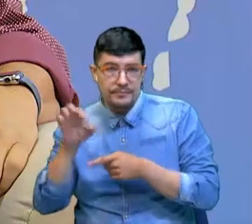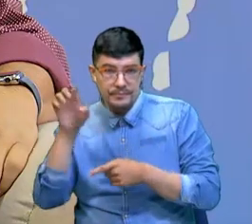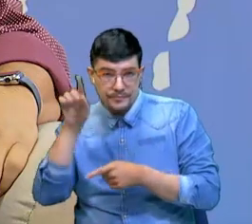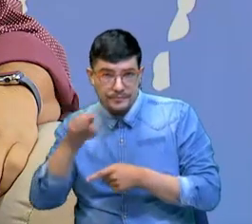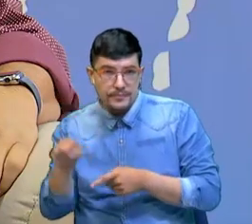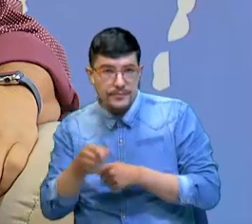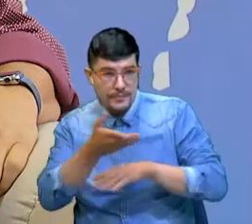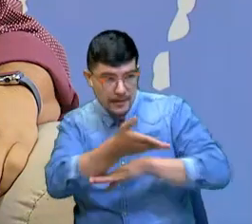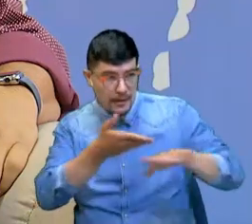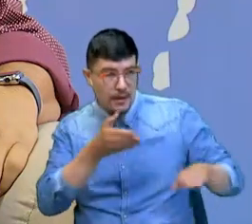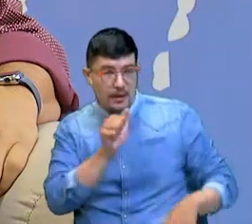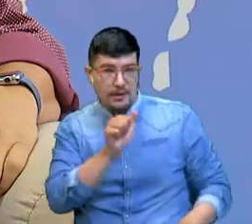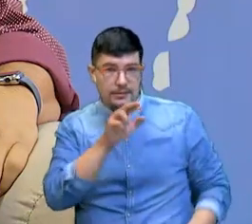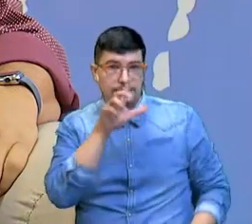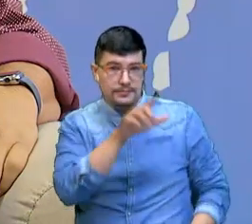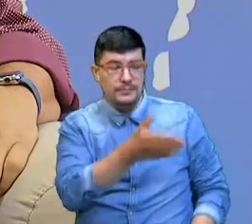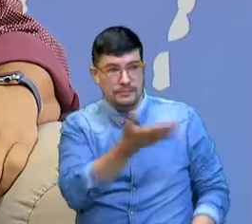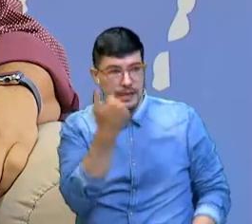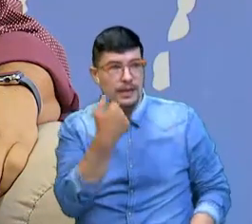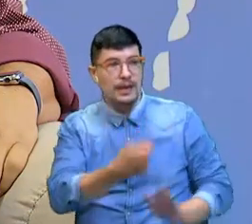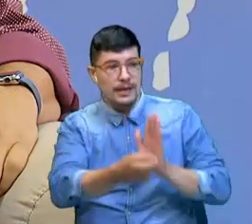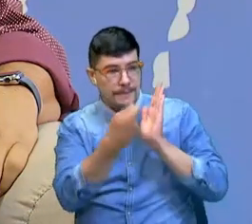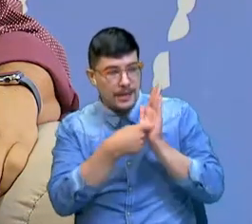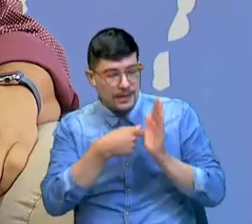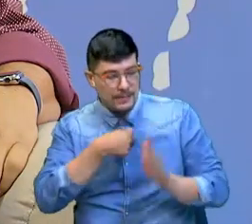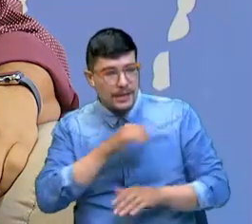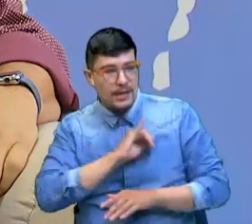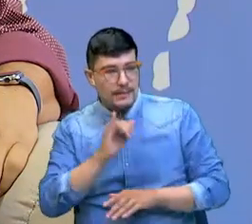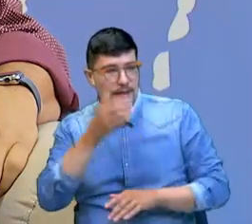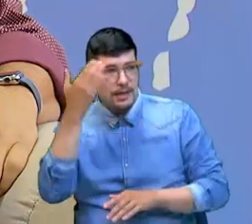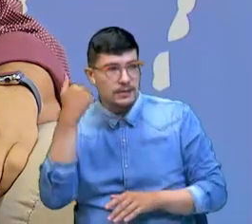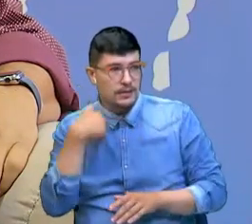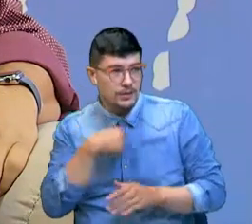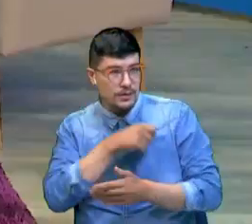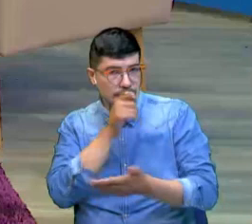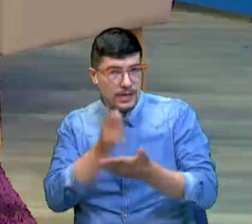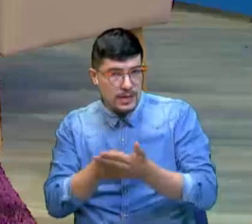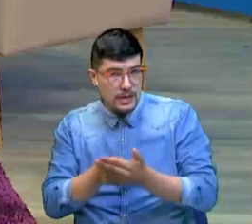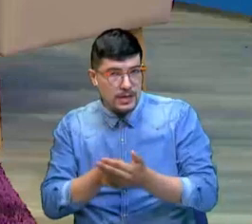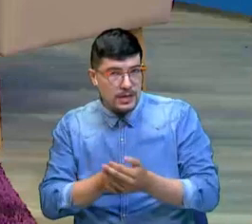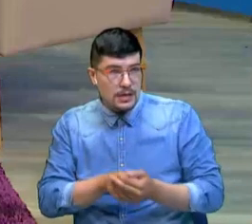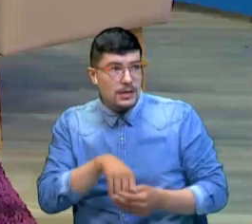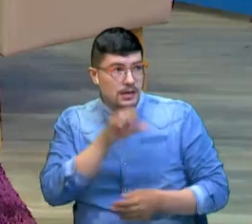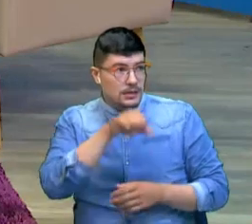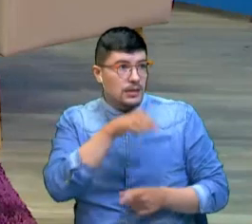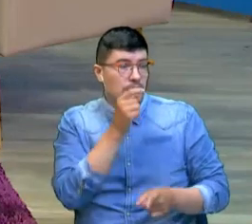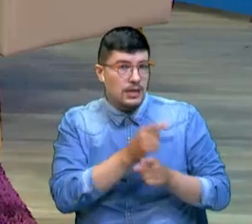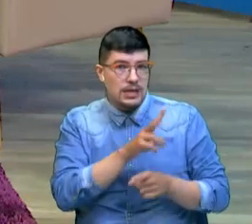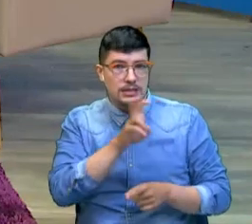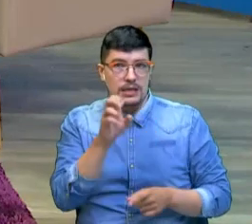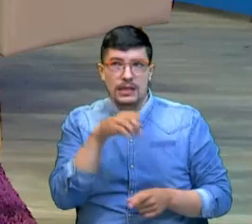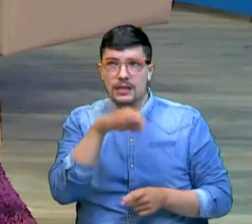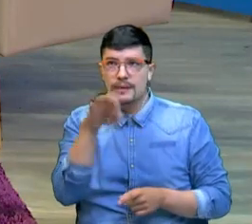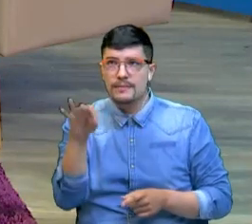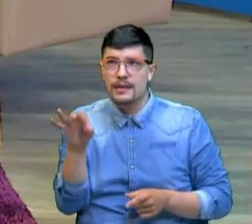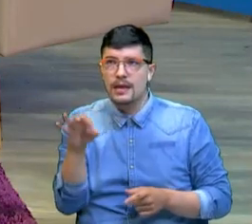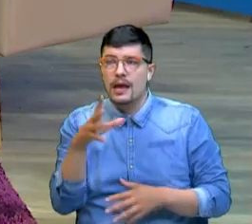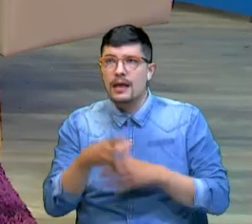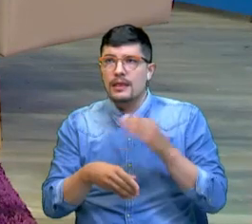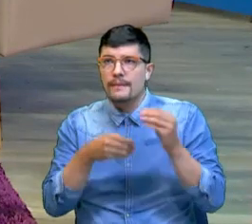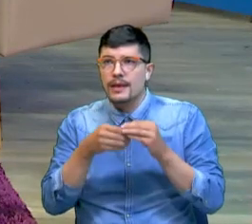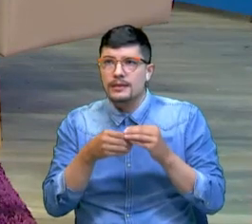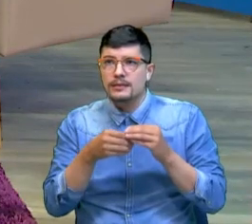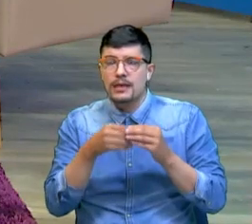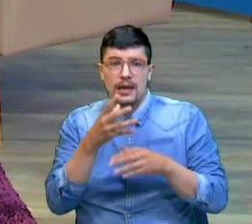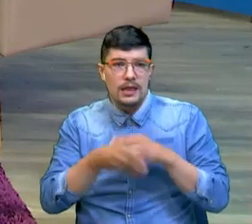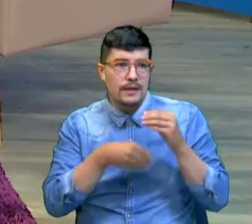diría, ARL, venga y págueme la incapacidad que sí, yo pagué. Lo que yo ya pagué. Lo que claro. Yo ya pagué, ajá. 70 pesos. Sí. Y viene